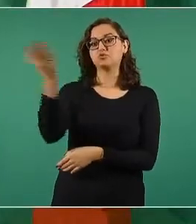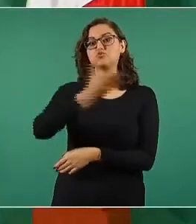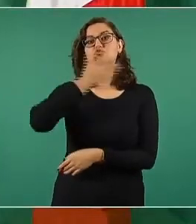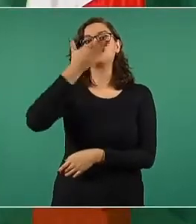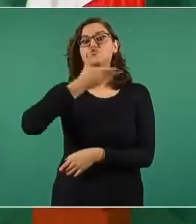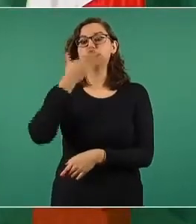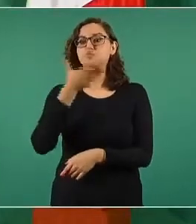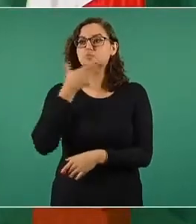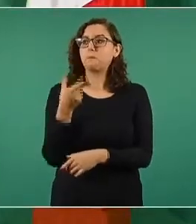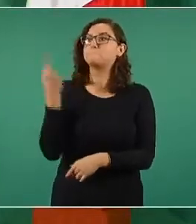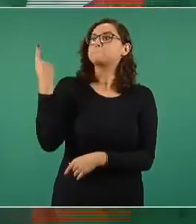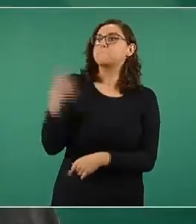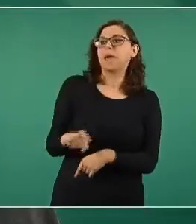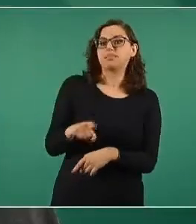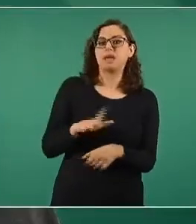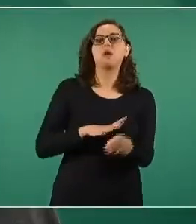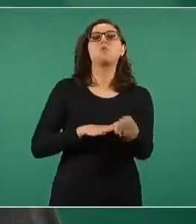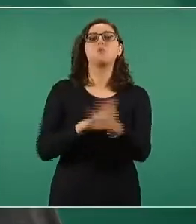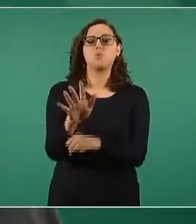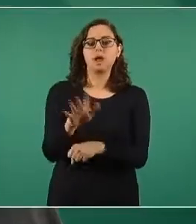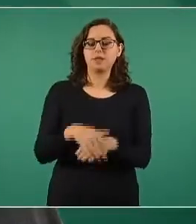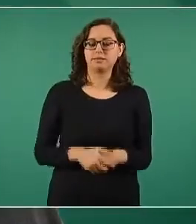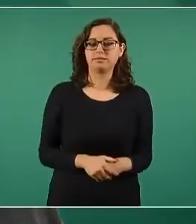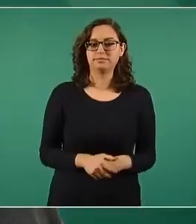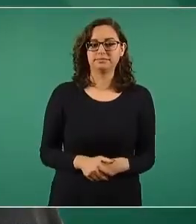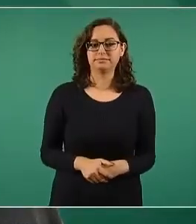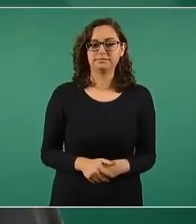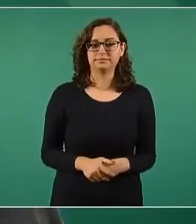¿Cuál es la línea?